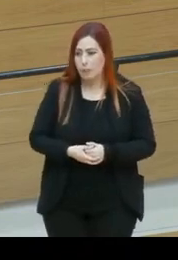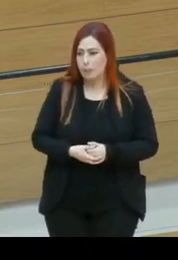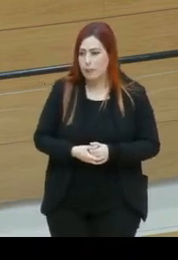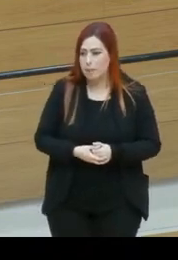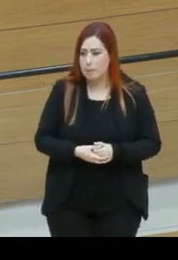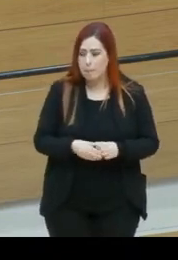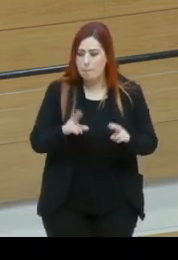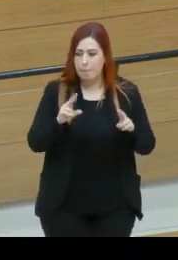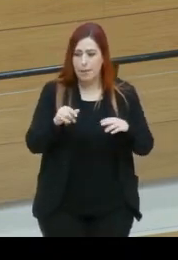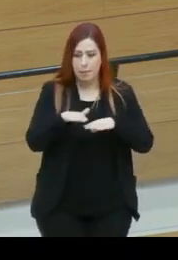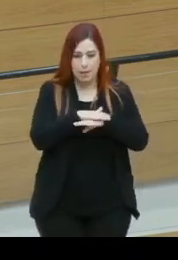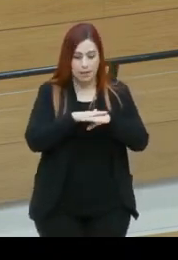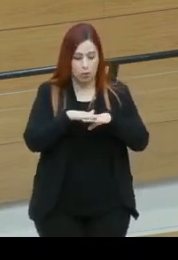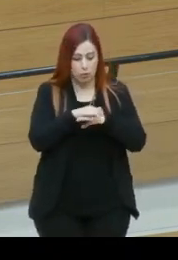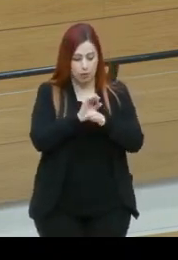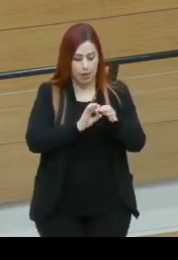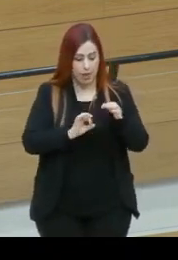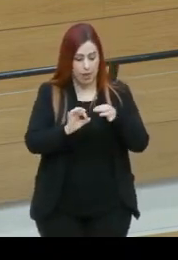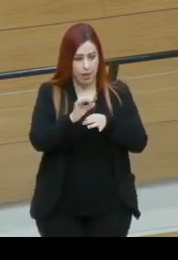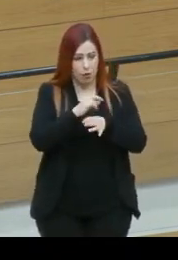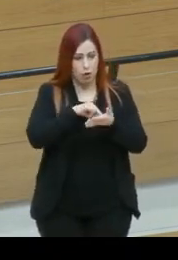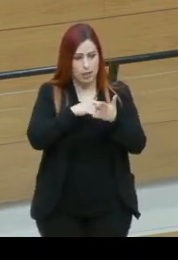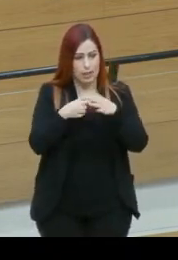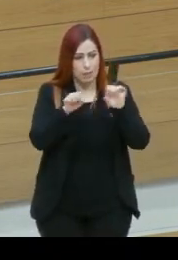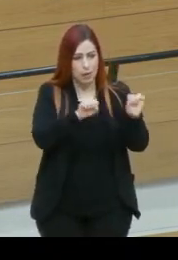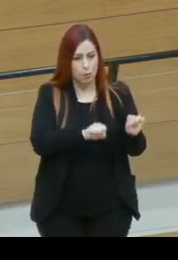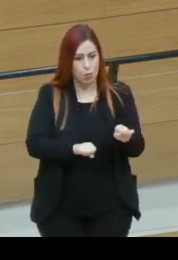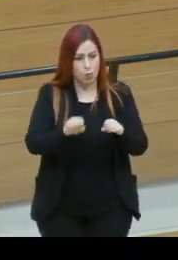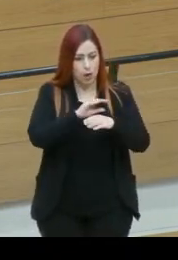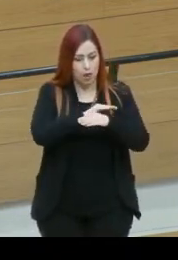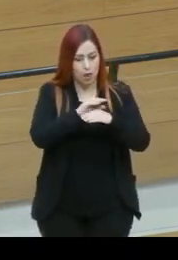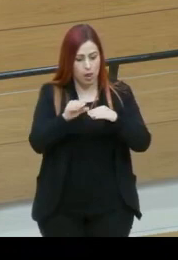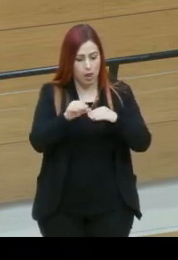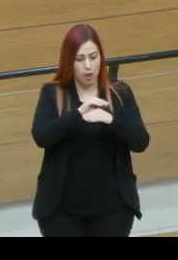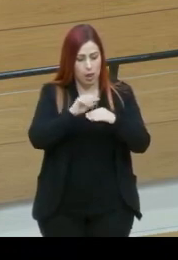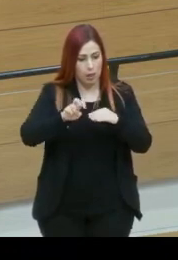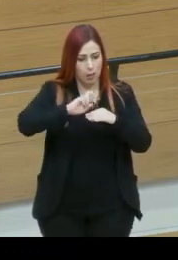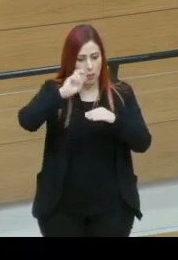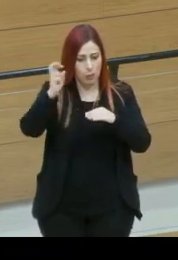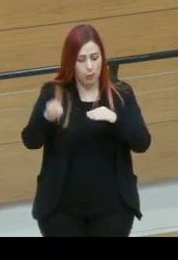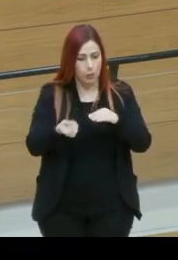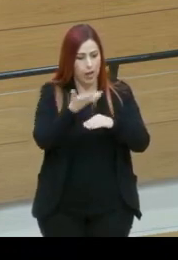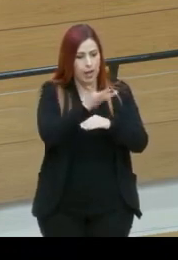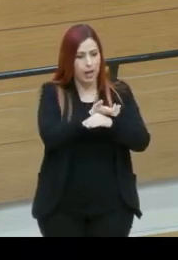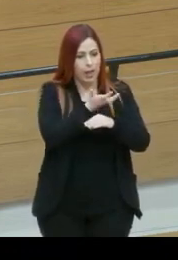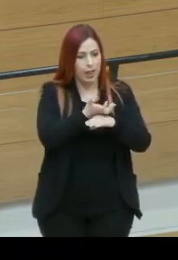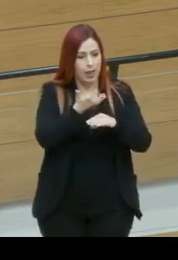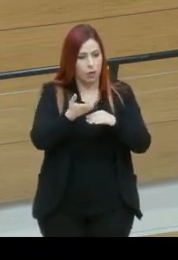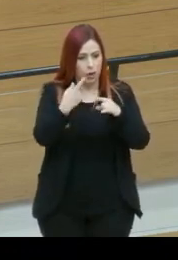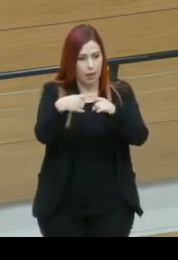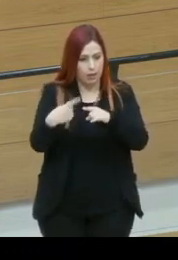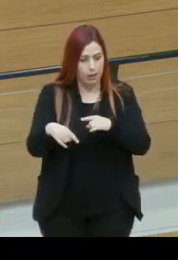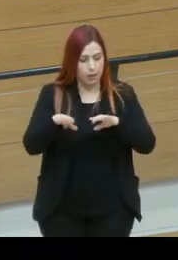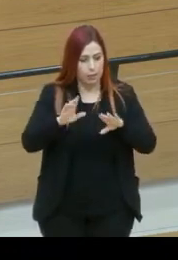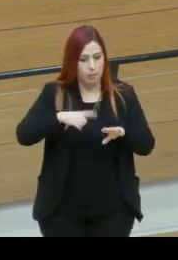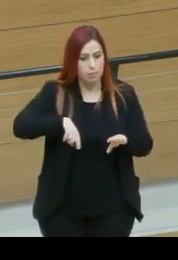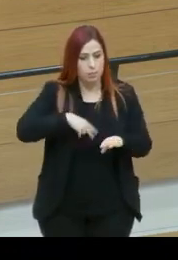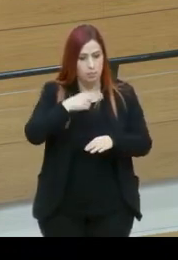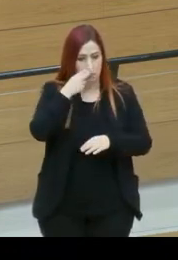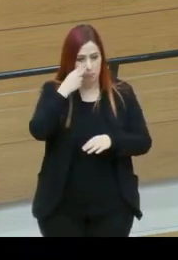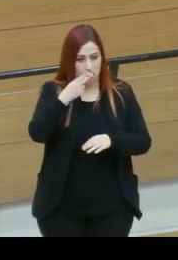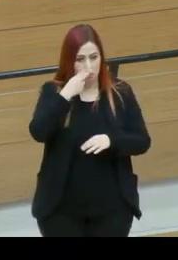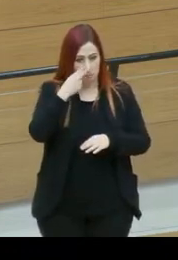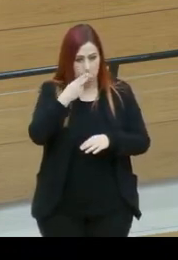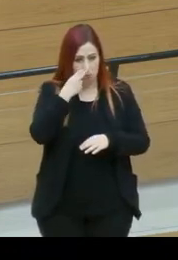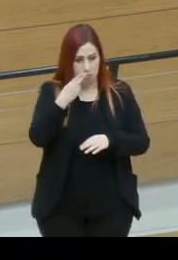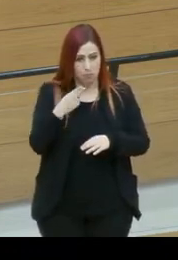Sobre la superficie de las células del sistema inmune hay una gran cantidad y variedad de receptores diferentes, pero a nosotros nos interesa